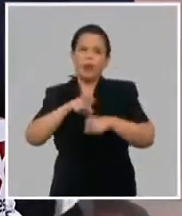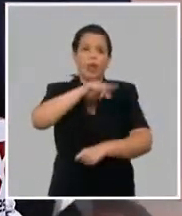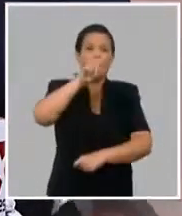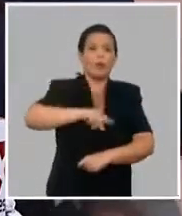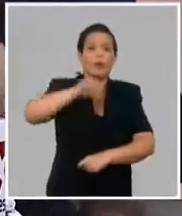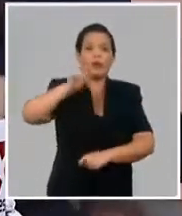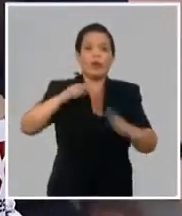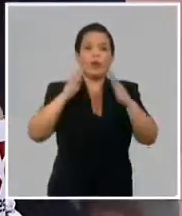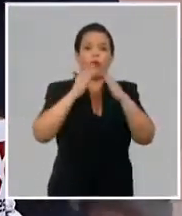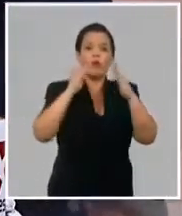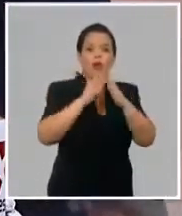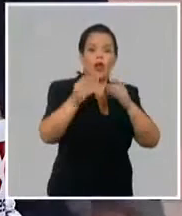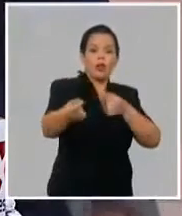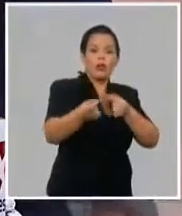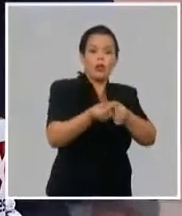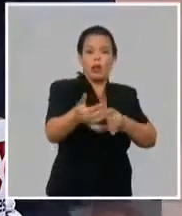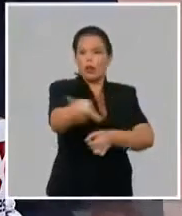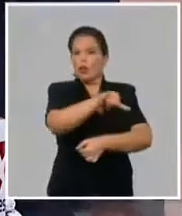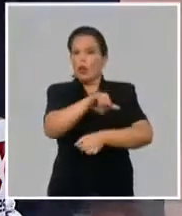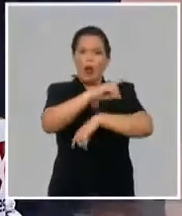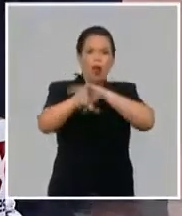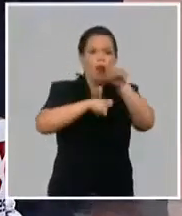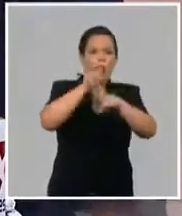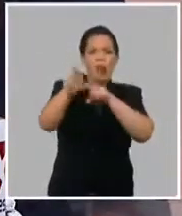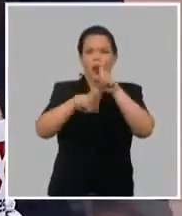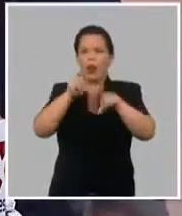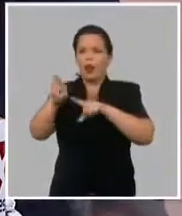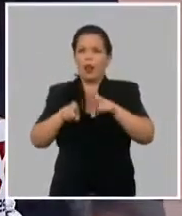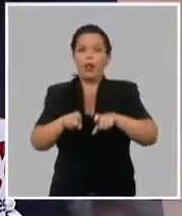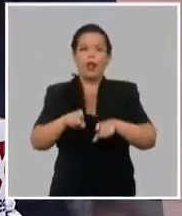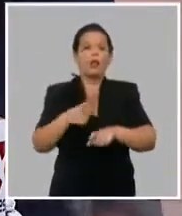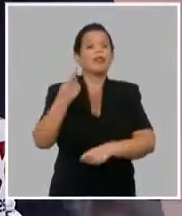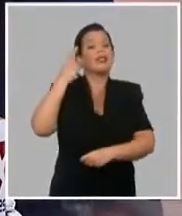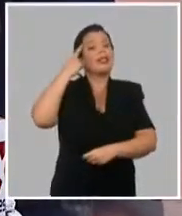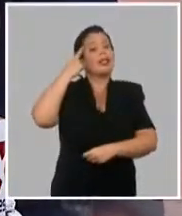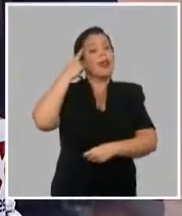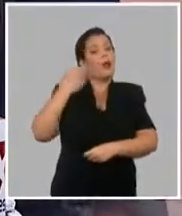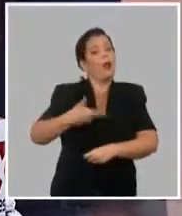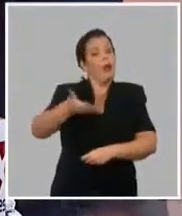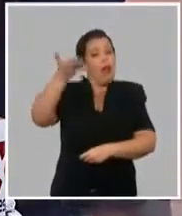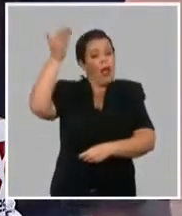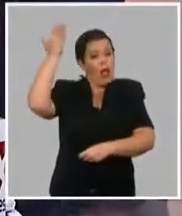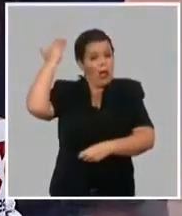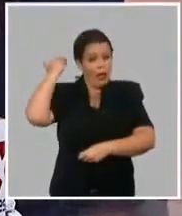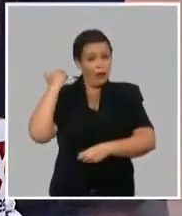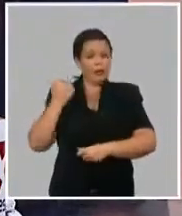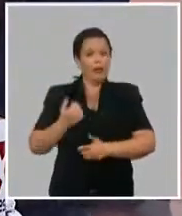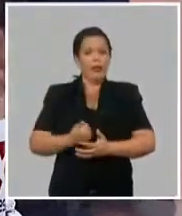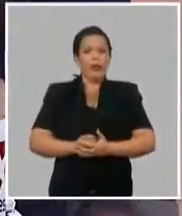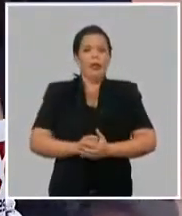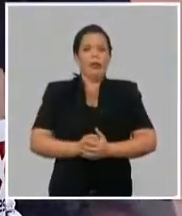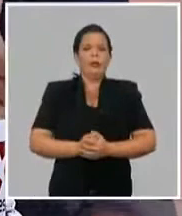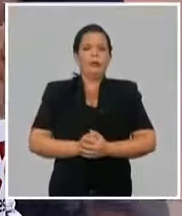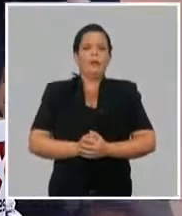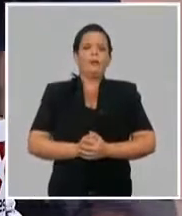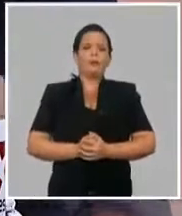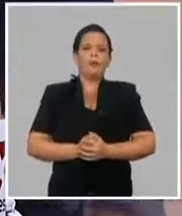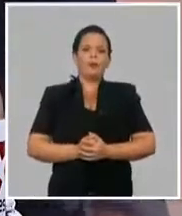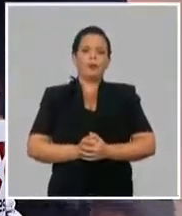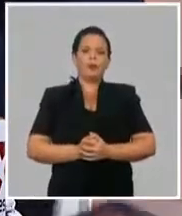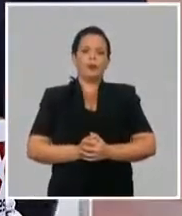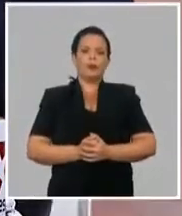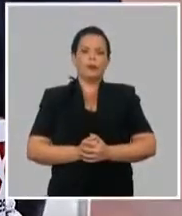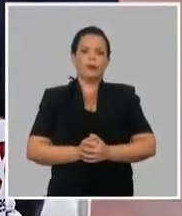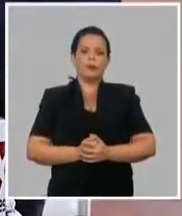supuestamente hay que recordar que hay que recordar que ellos y este es un detalle que quizás nunca se